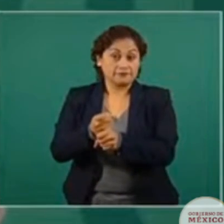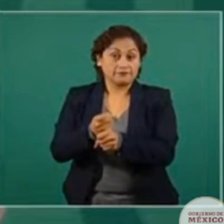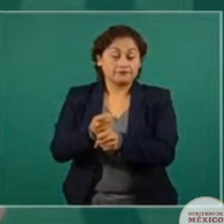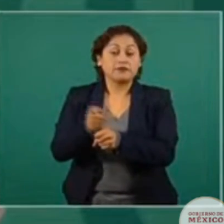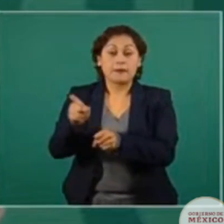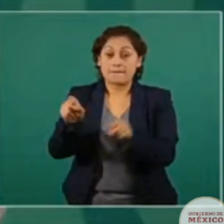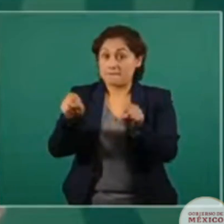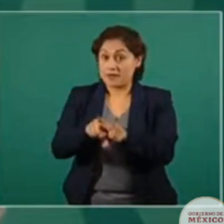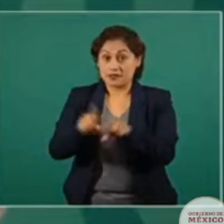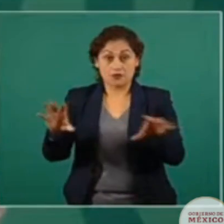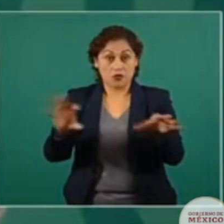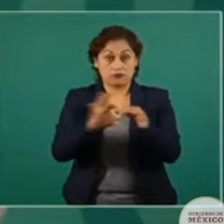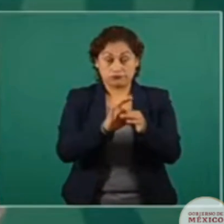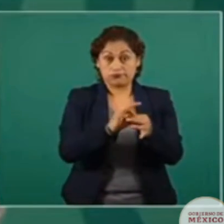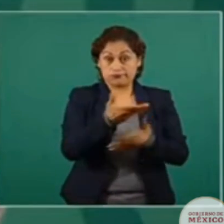Estados Unidos